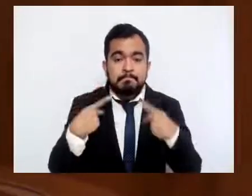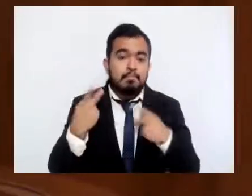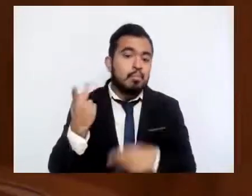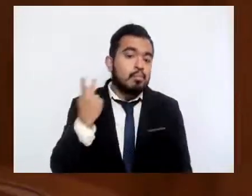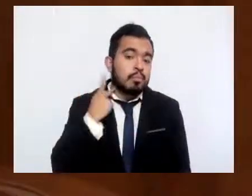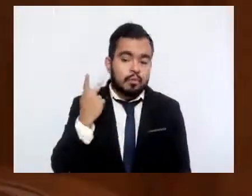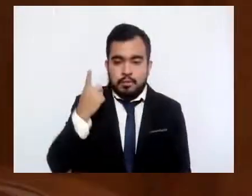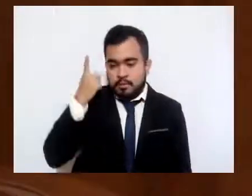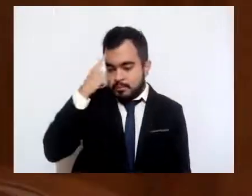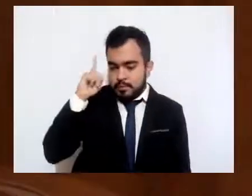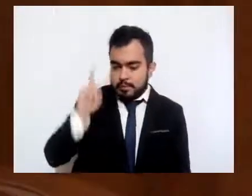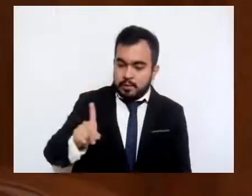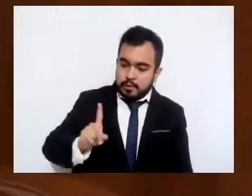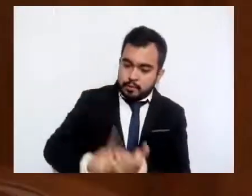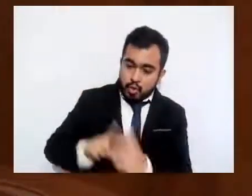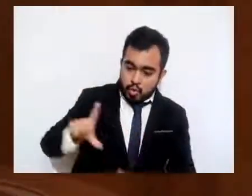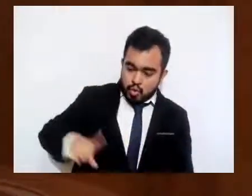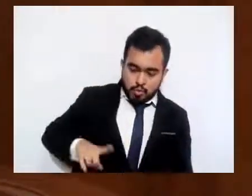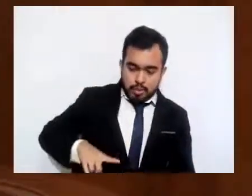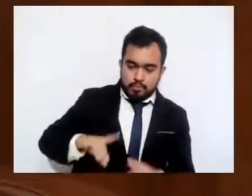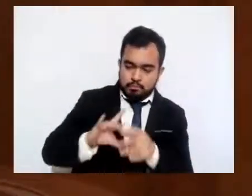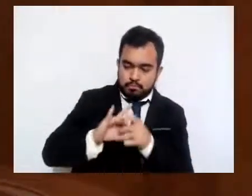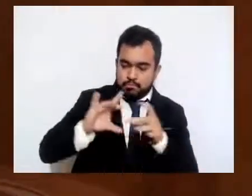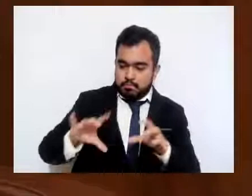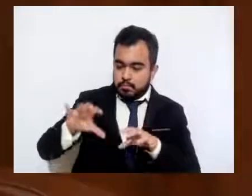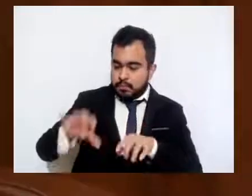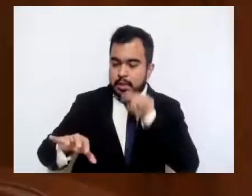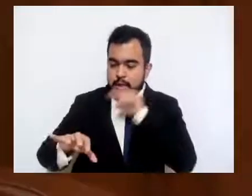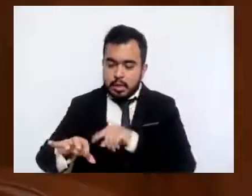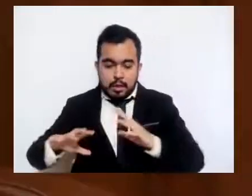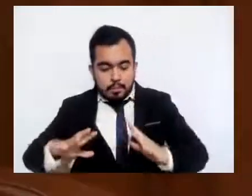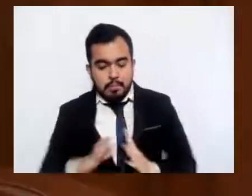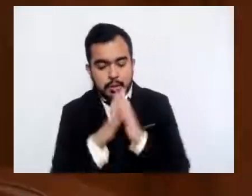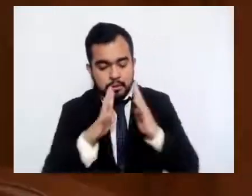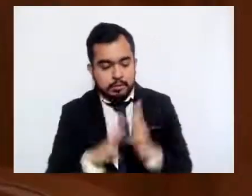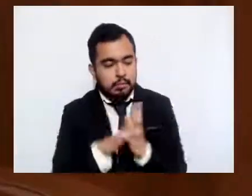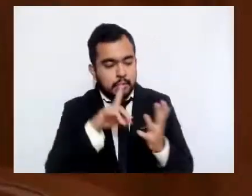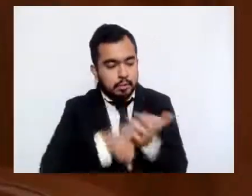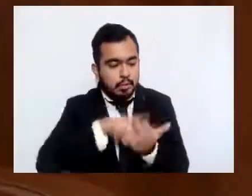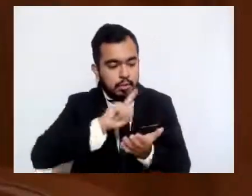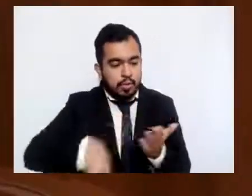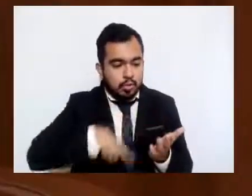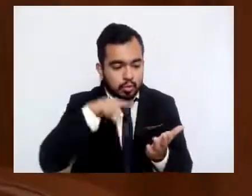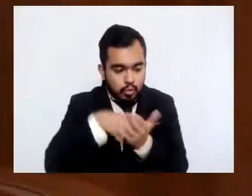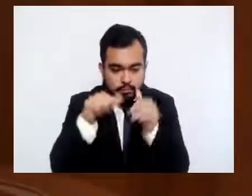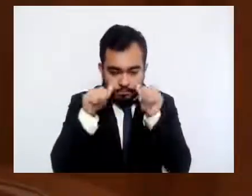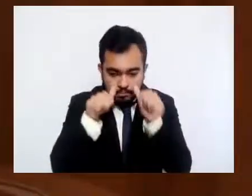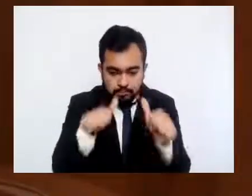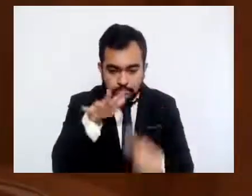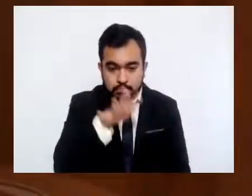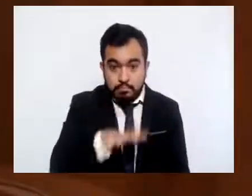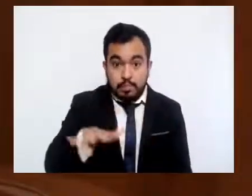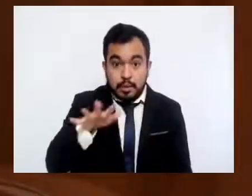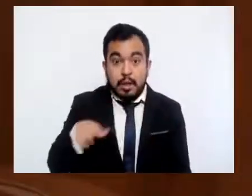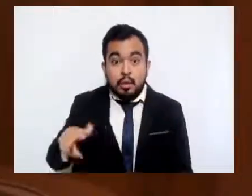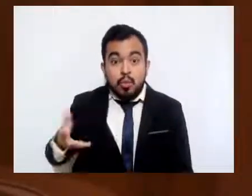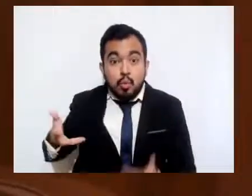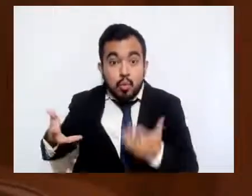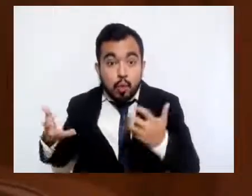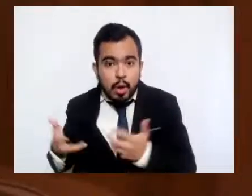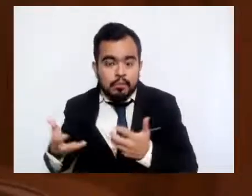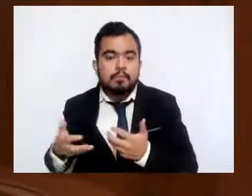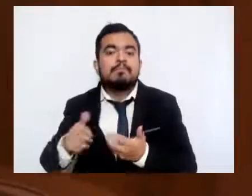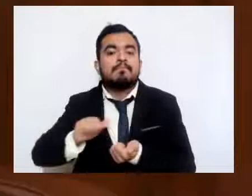participan en el espacio público y cuyas acciones adquieren significados políticos. Desde esos